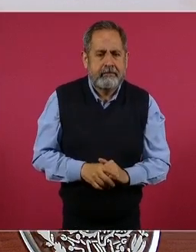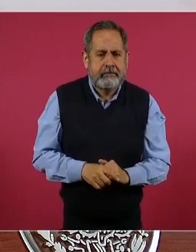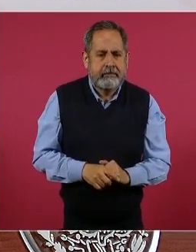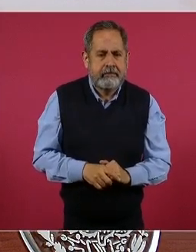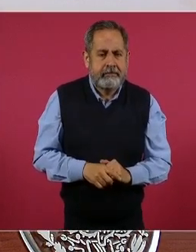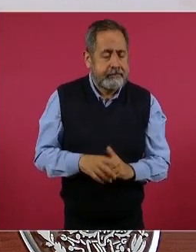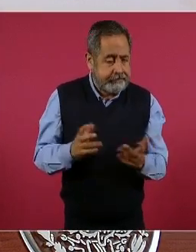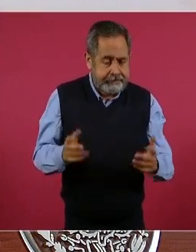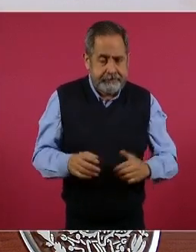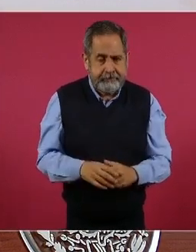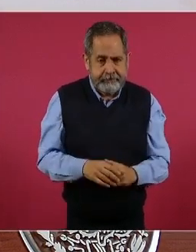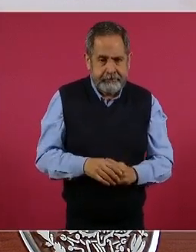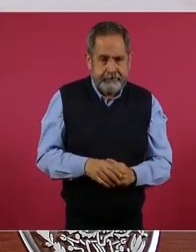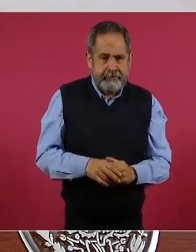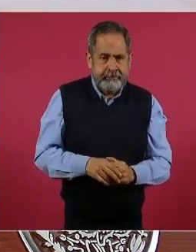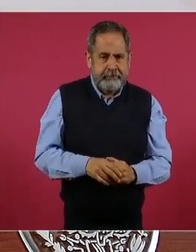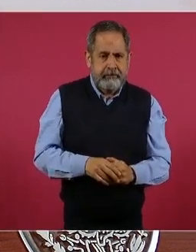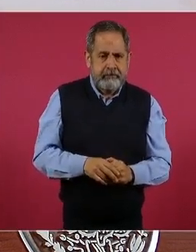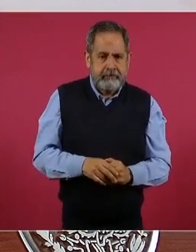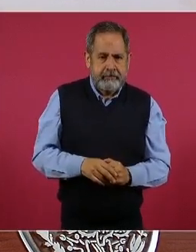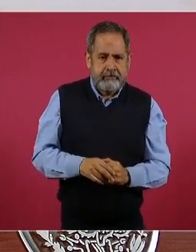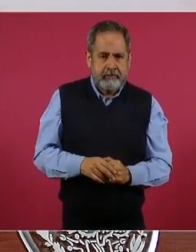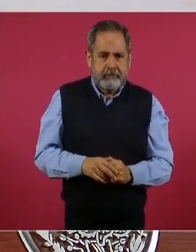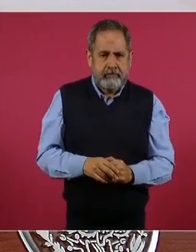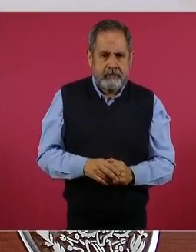Es algo que